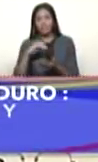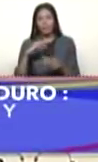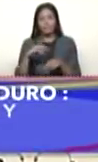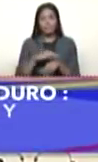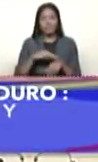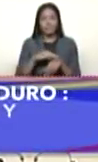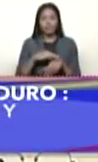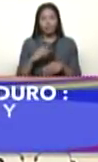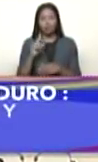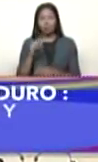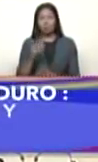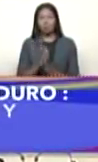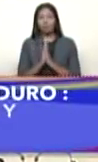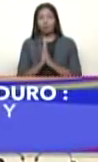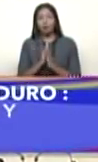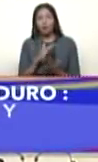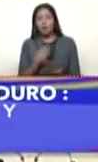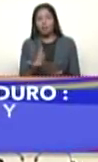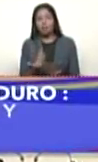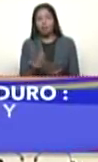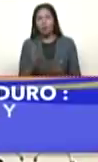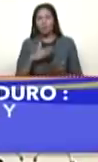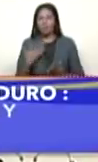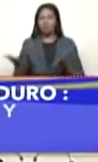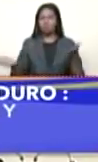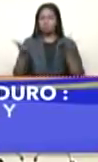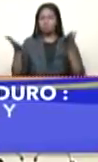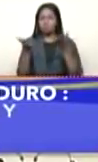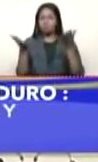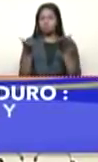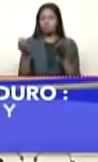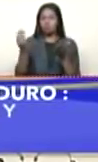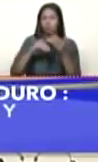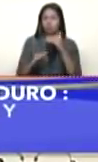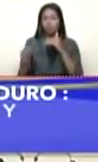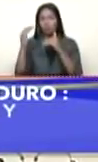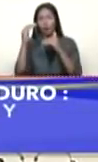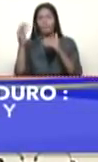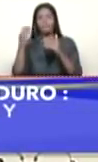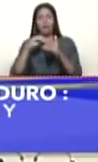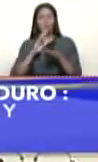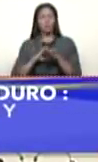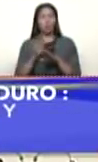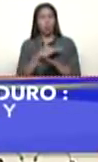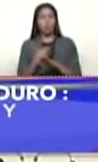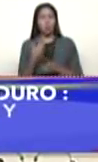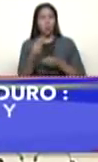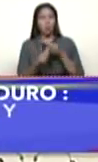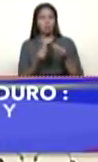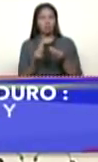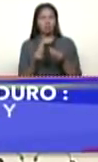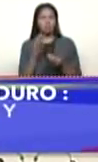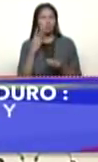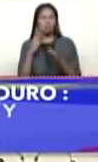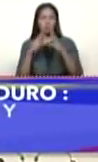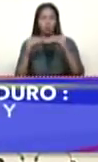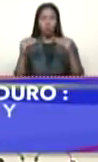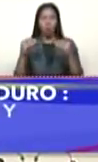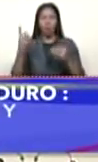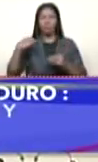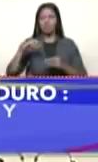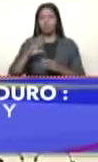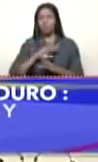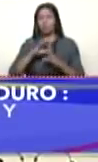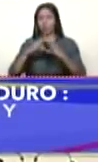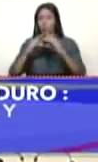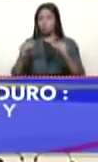Dante. Querido estimular y quiero estimular al mayor nivel. Quiero hacer todo lo que tengamos que